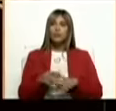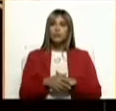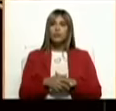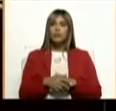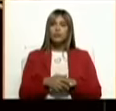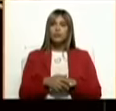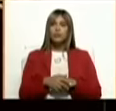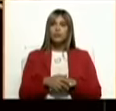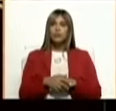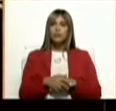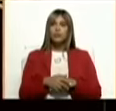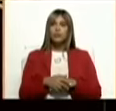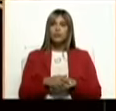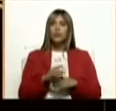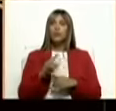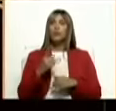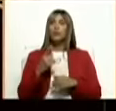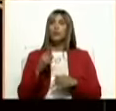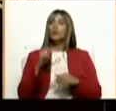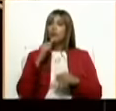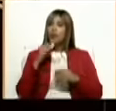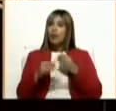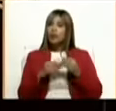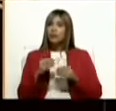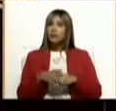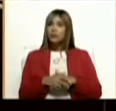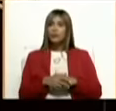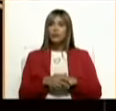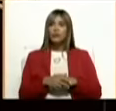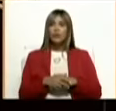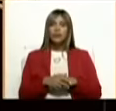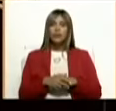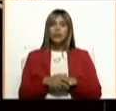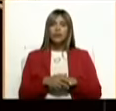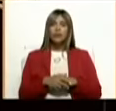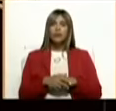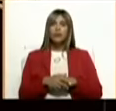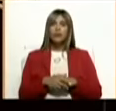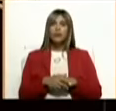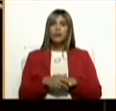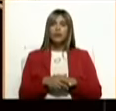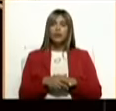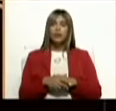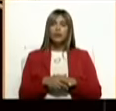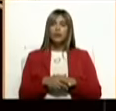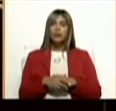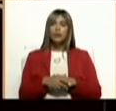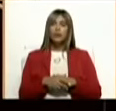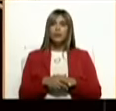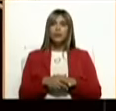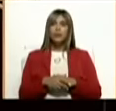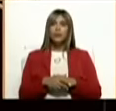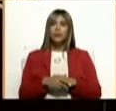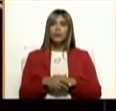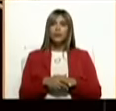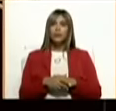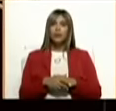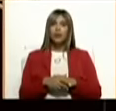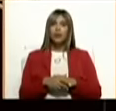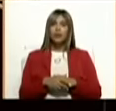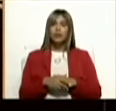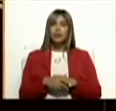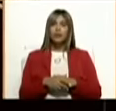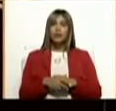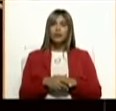fue uno de los desencadenantes por el cual la Asamblea Nacional de la República Bolivariana de Venezuela, en